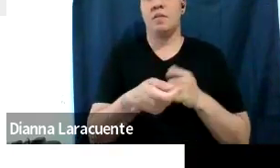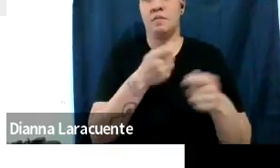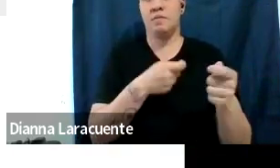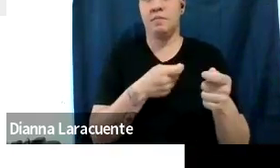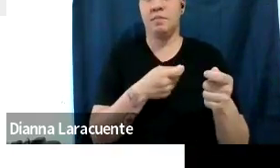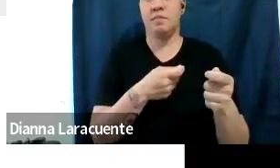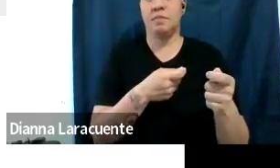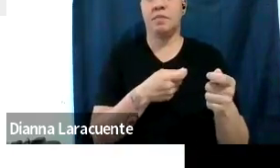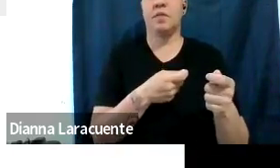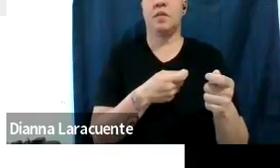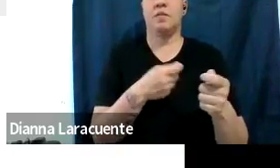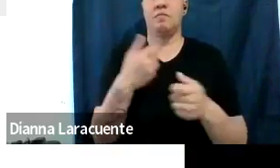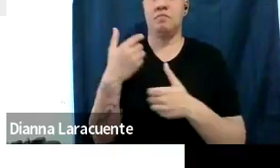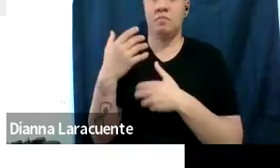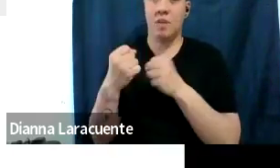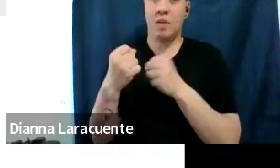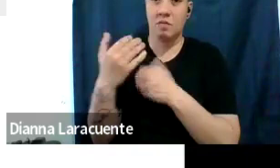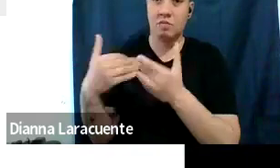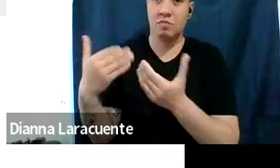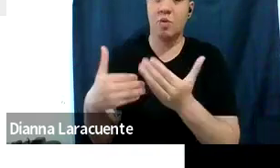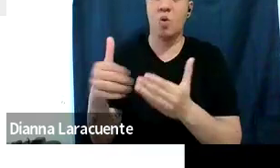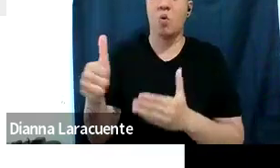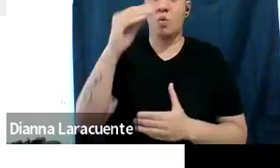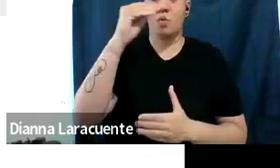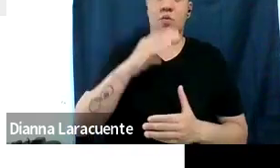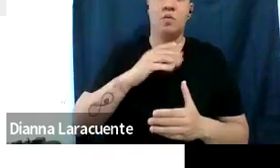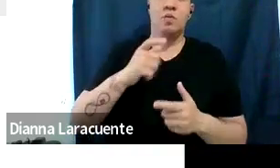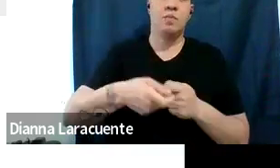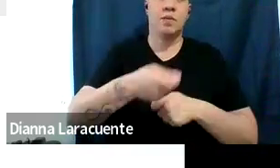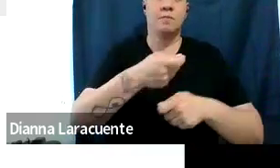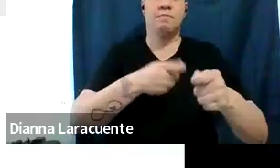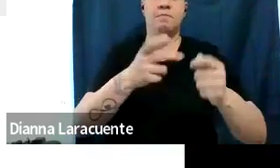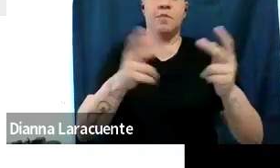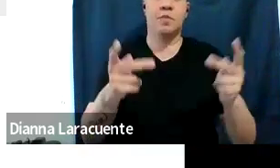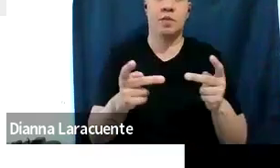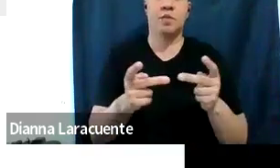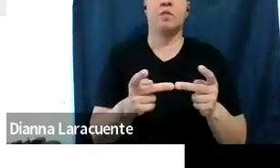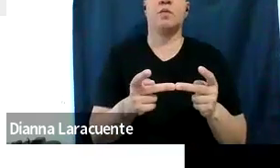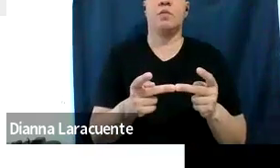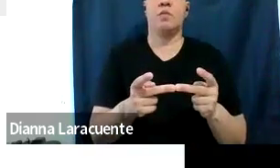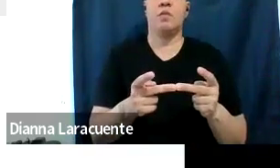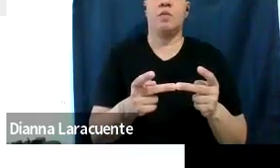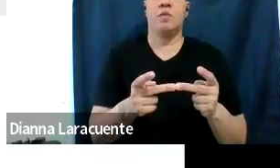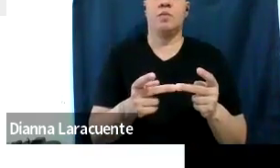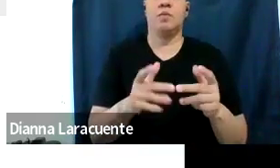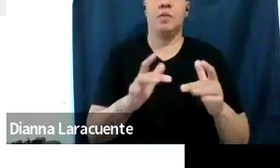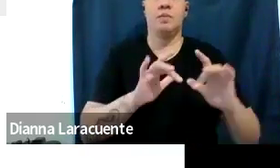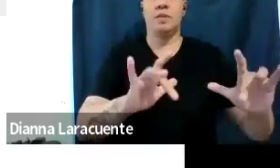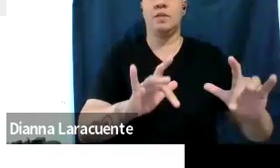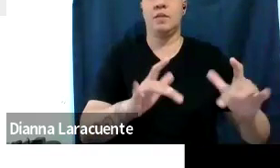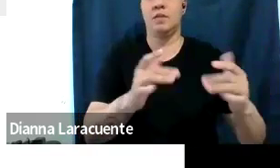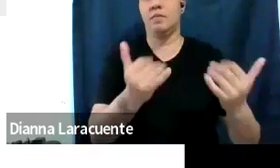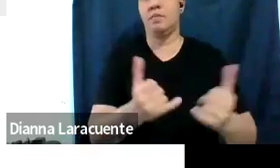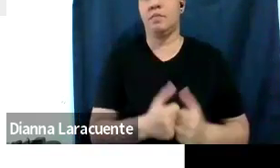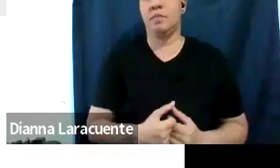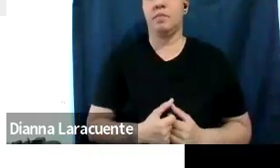de transcurrir muchos años antes que otro hombre ocupe su lugar y pueda llenar el vacío que acaba de dejar. Mira, eso lo consiguió